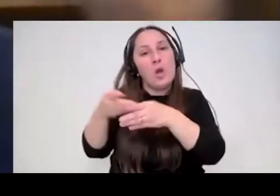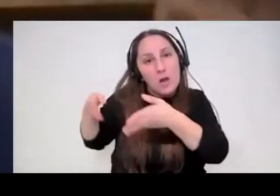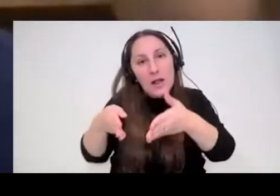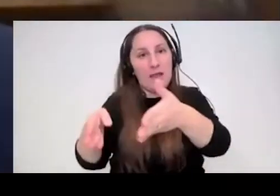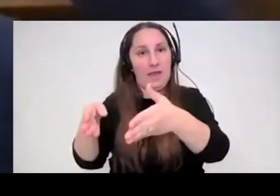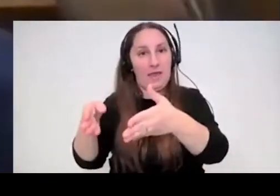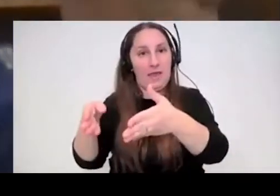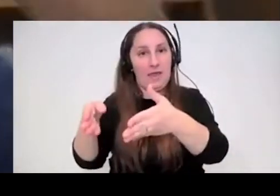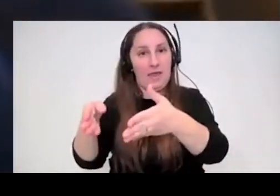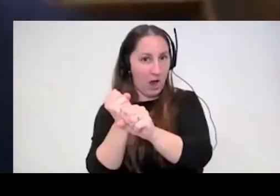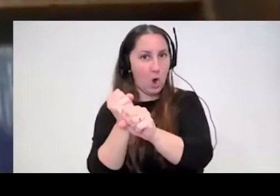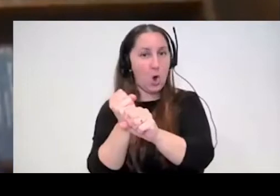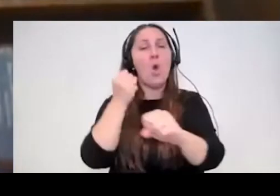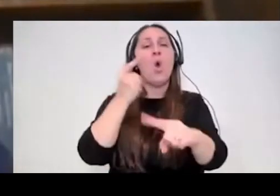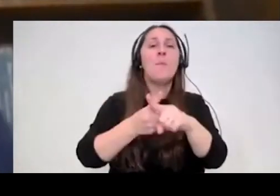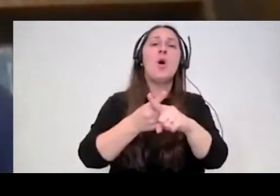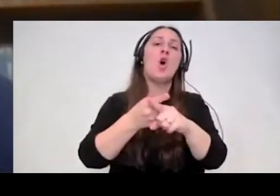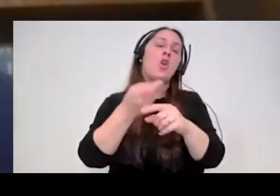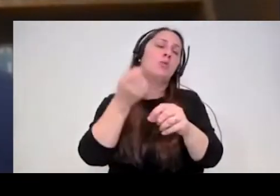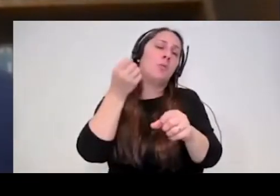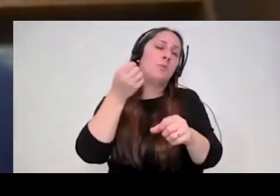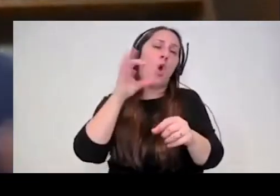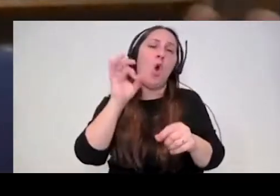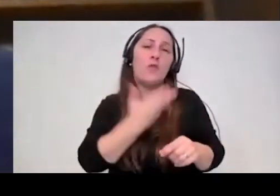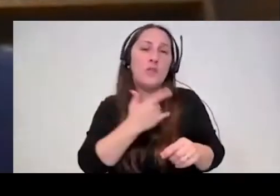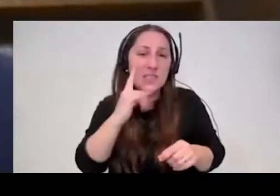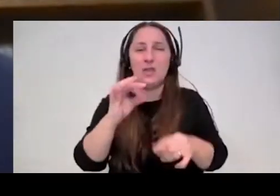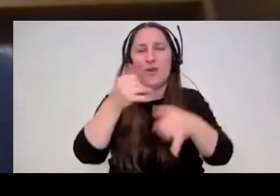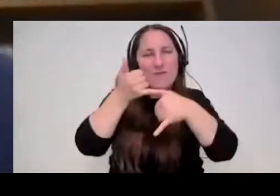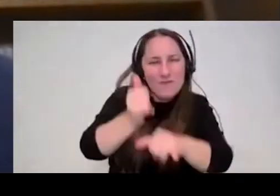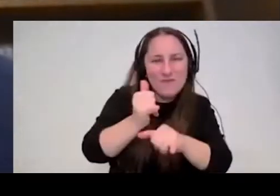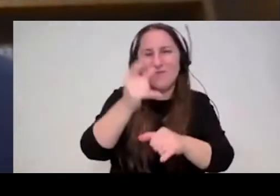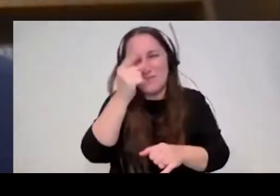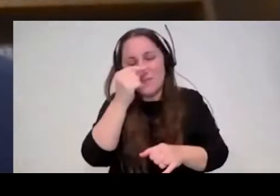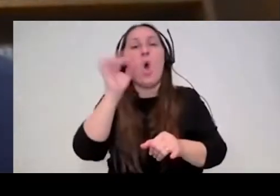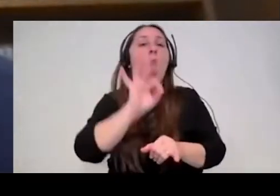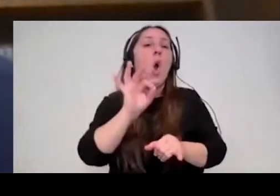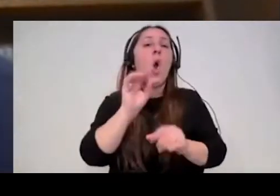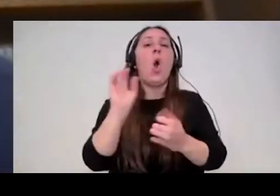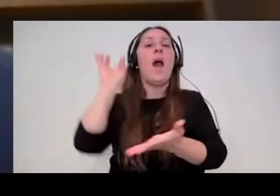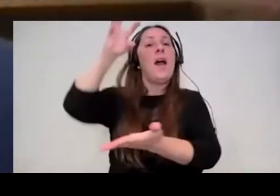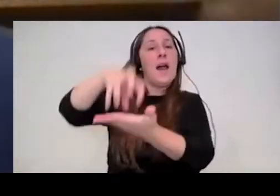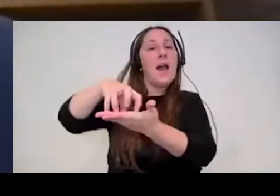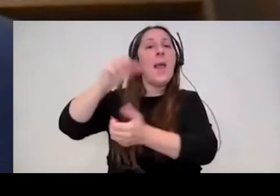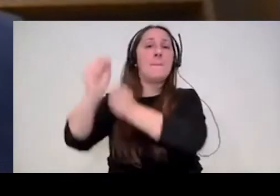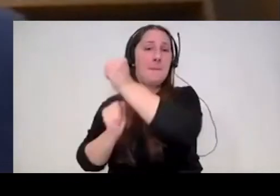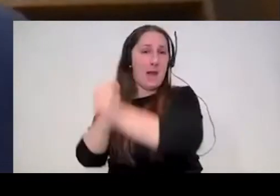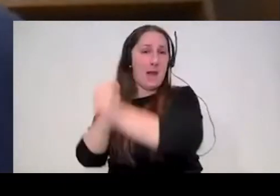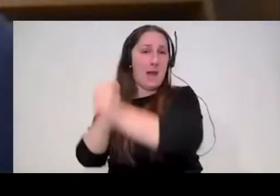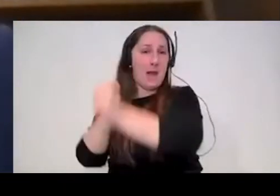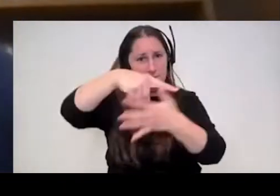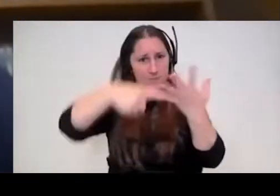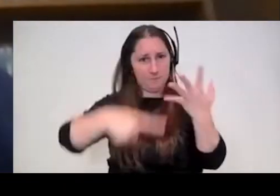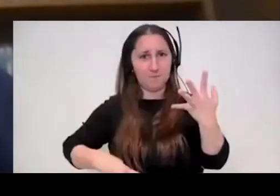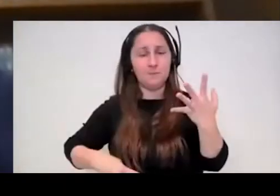organizarse por oficio, profesión, categoría y por empresa, ¿no? Ahora, cuando ustedes empiezan a